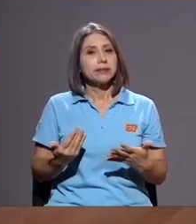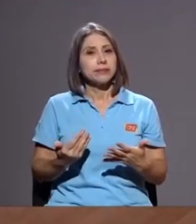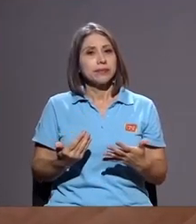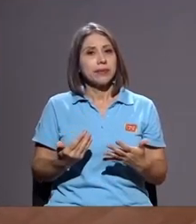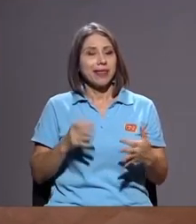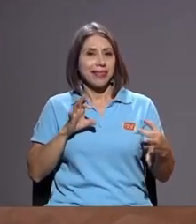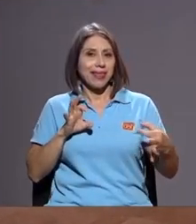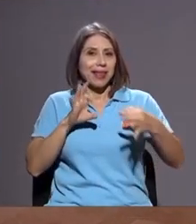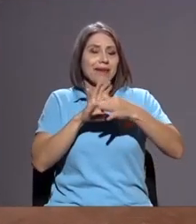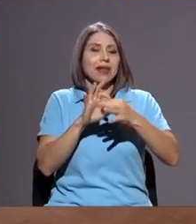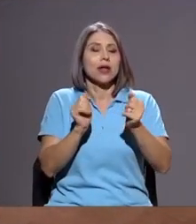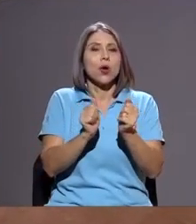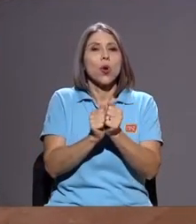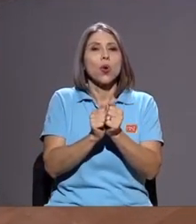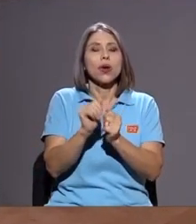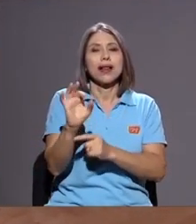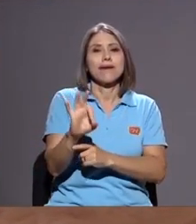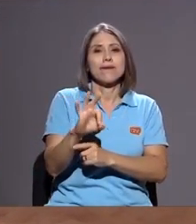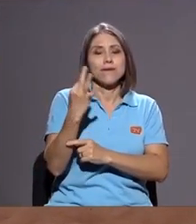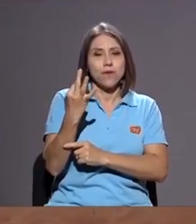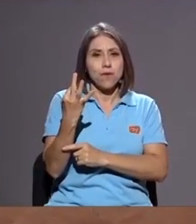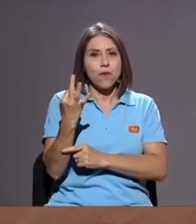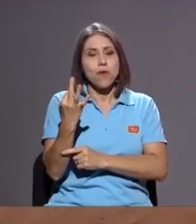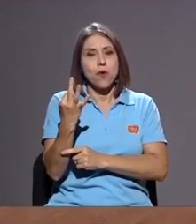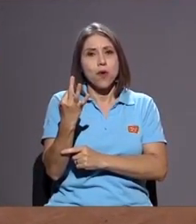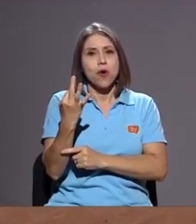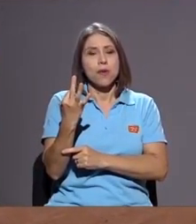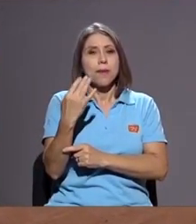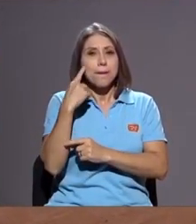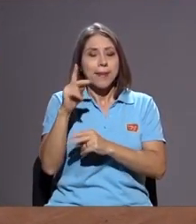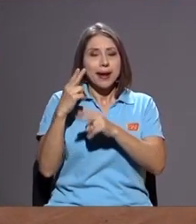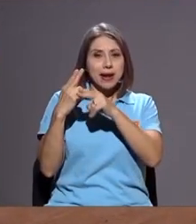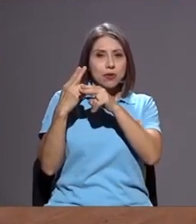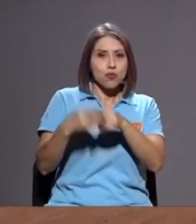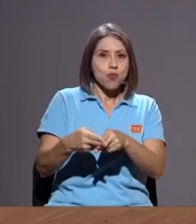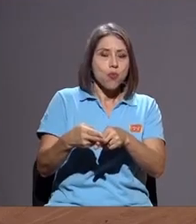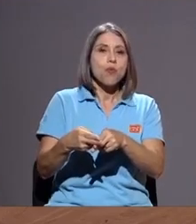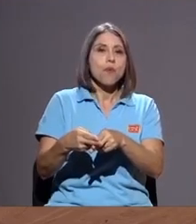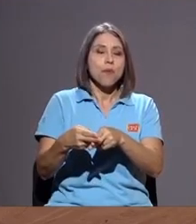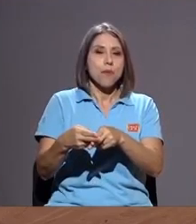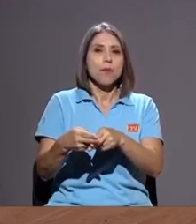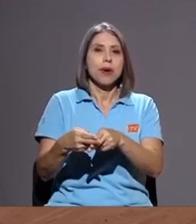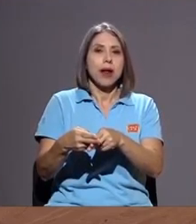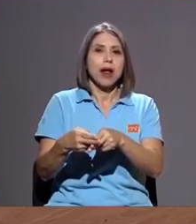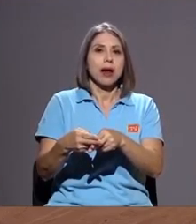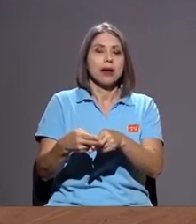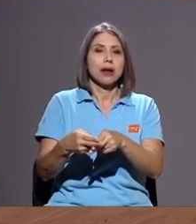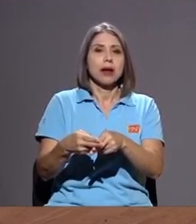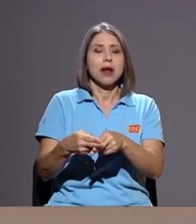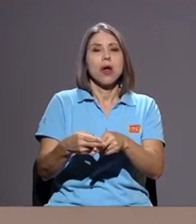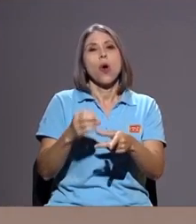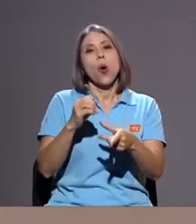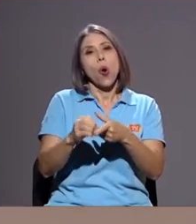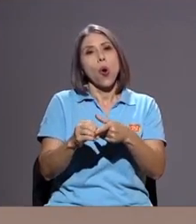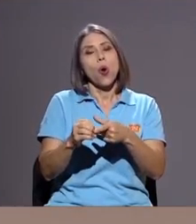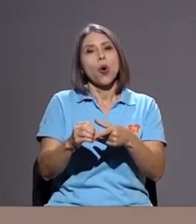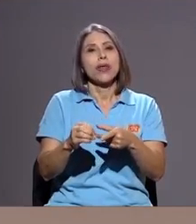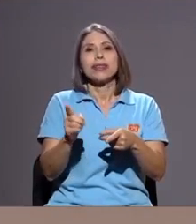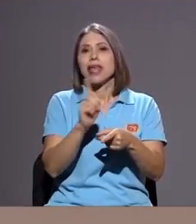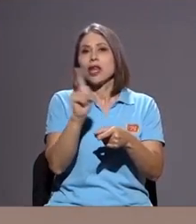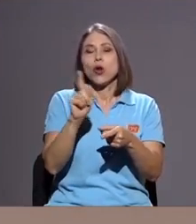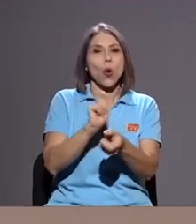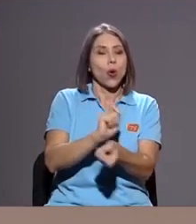tiene que ver con el mecanismo de nombramiento o de no remoción de los